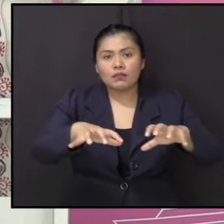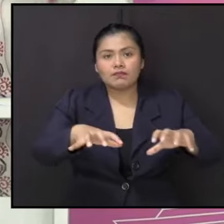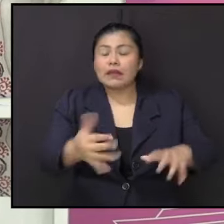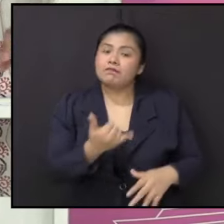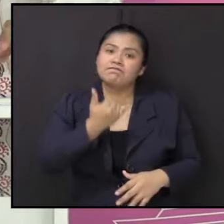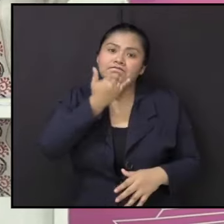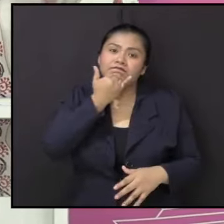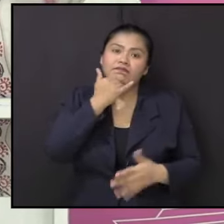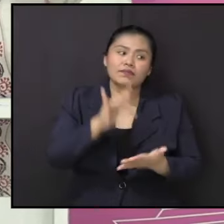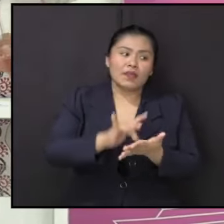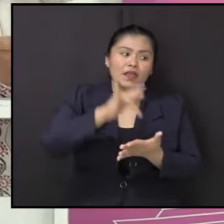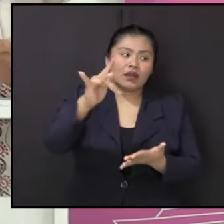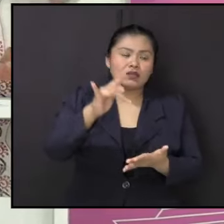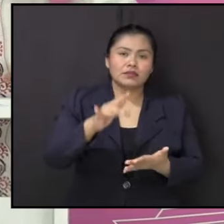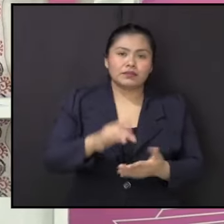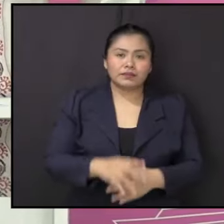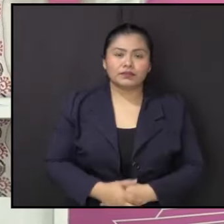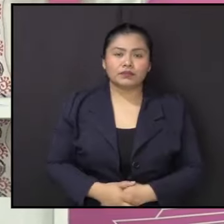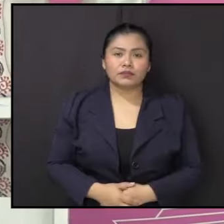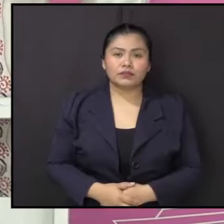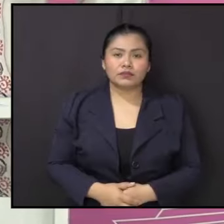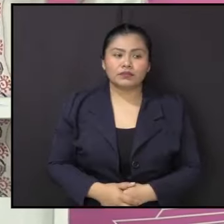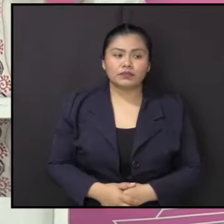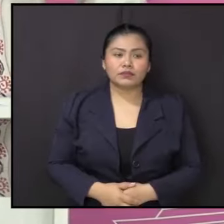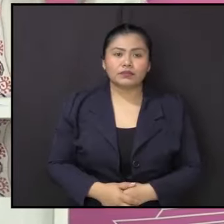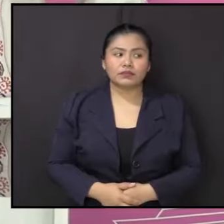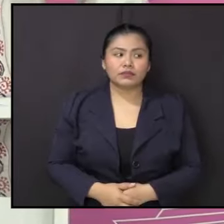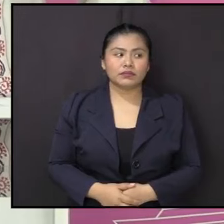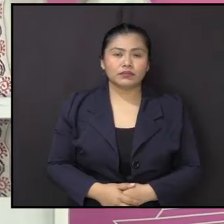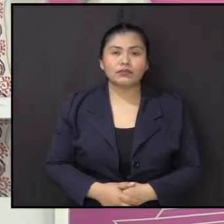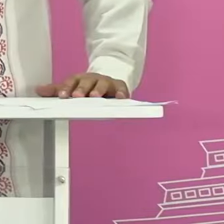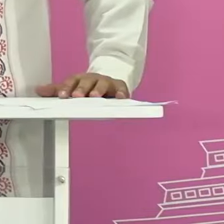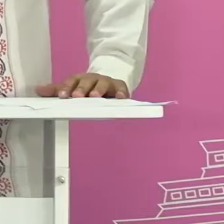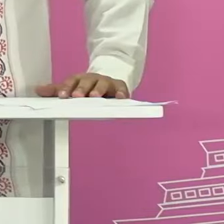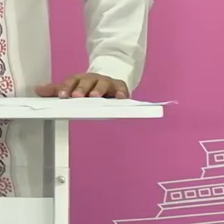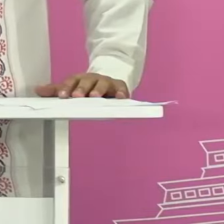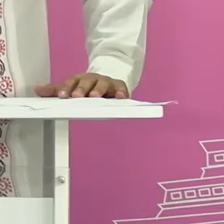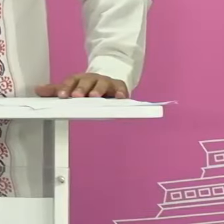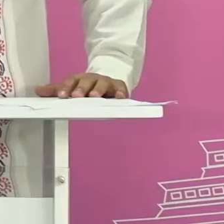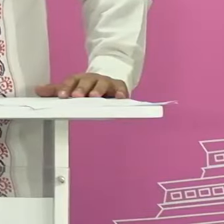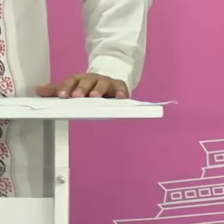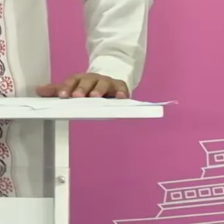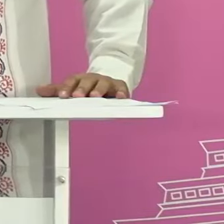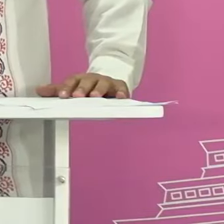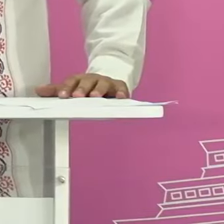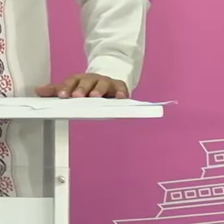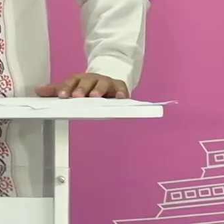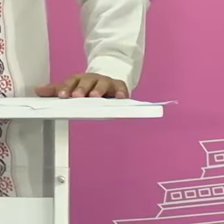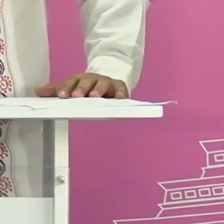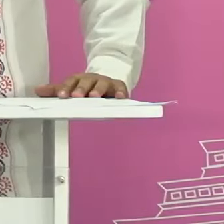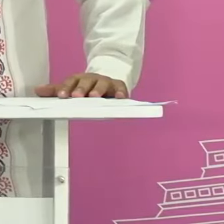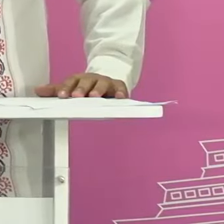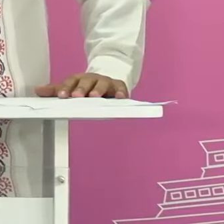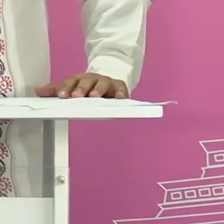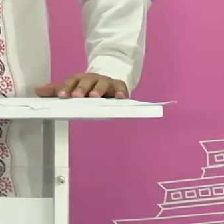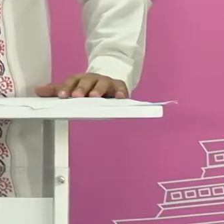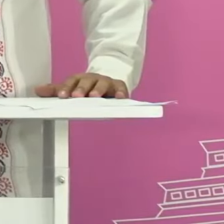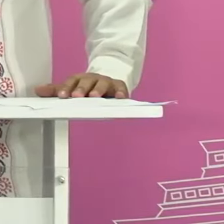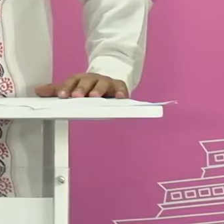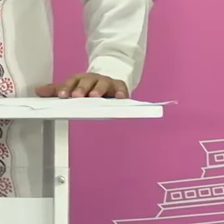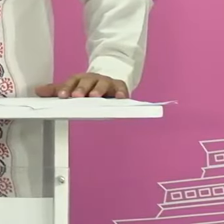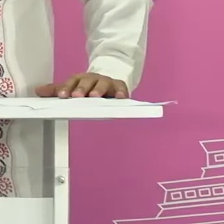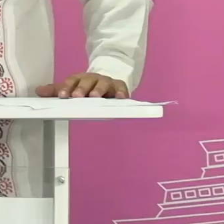candidata. Para finalizar ya esta ronda de preguntas de seguimiento, en este segmento de desarrollo social y sustentable, le pregunto a la candidata de la